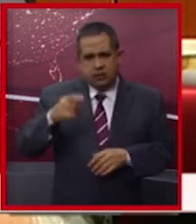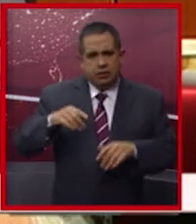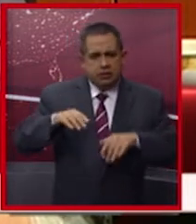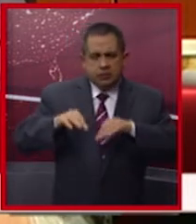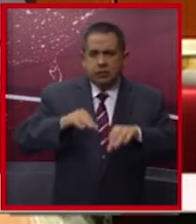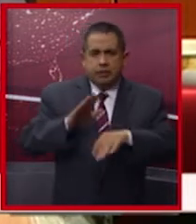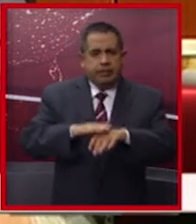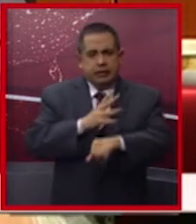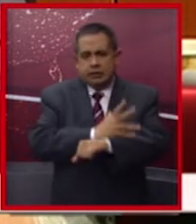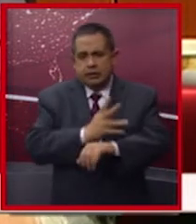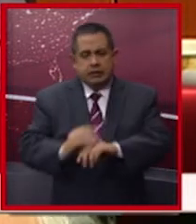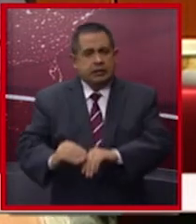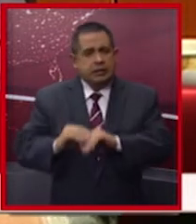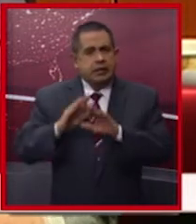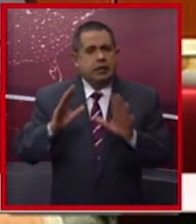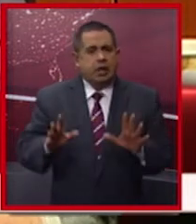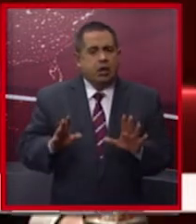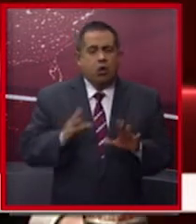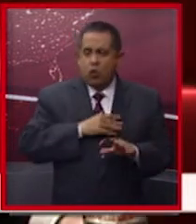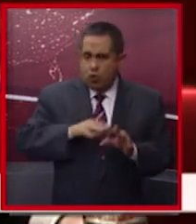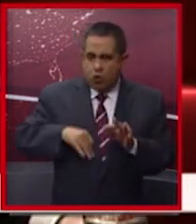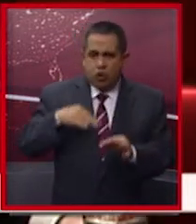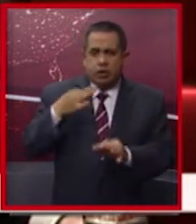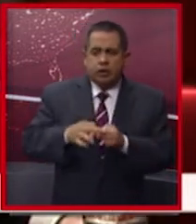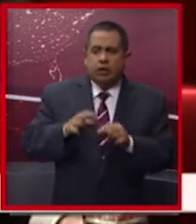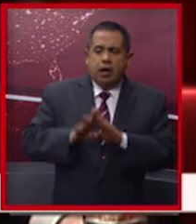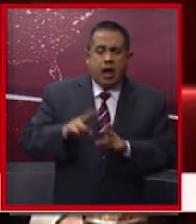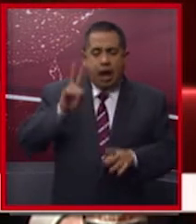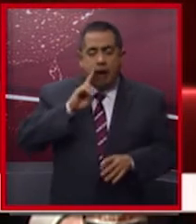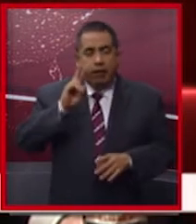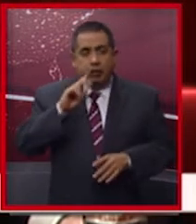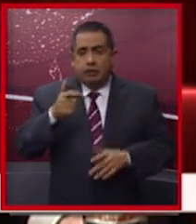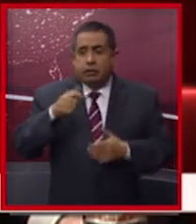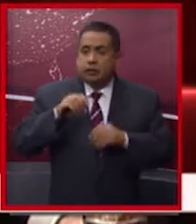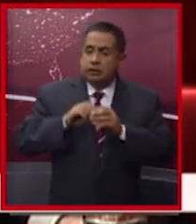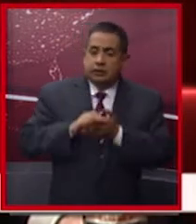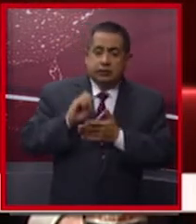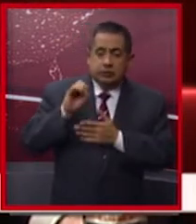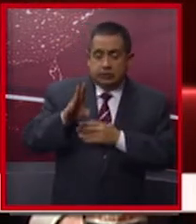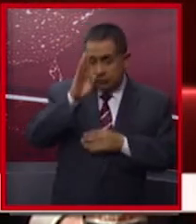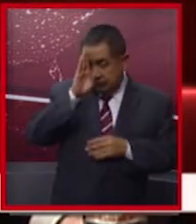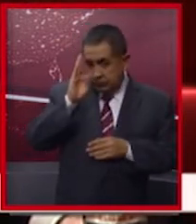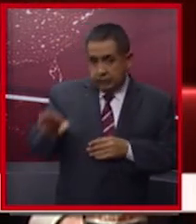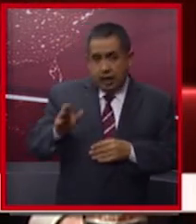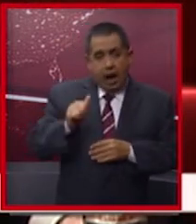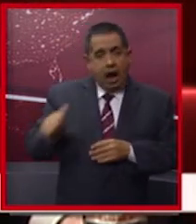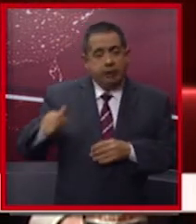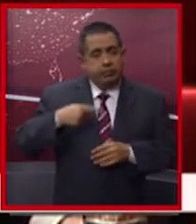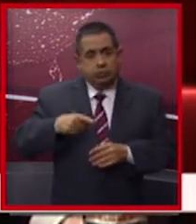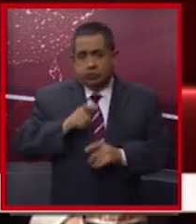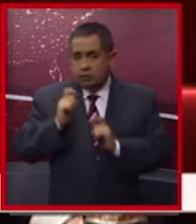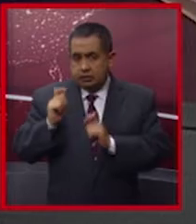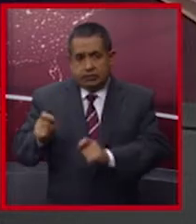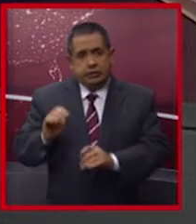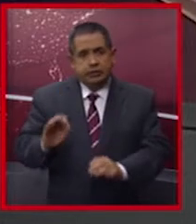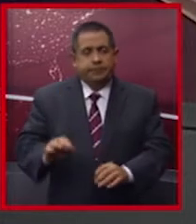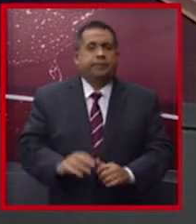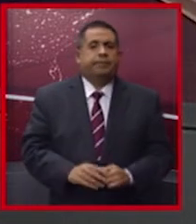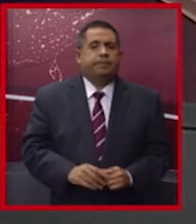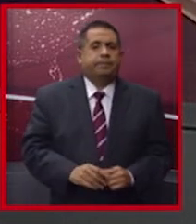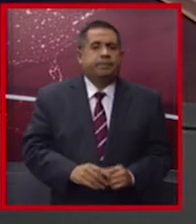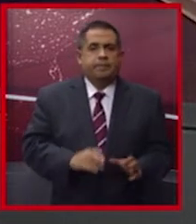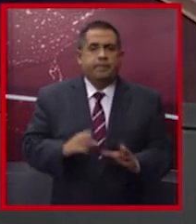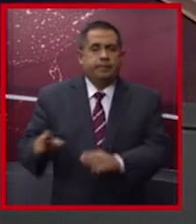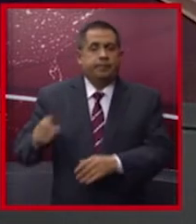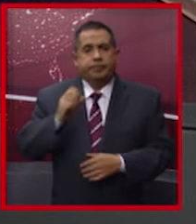operación transparente, ello permite cumplir con la exigencia de que los recursos se pongan directamente en manos de los beneficiarios. Bueno, por su